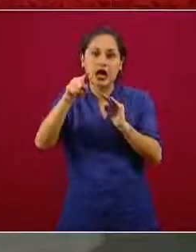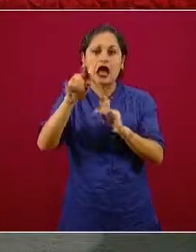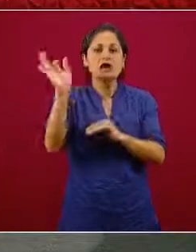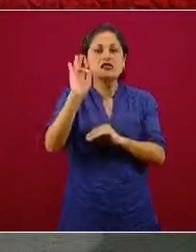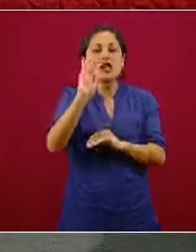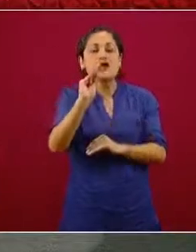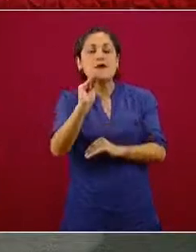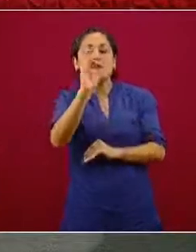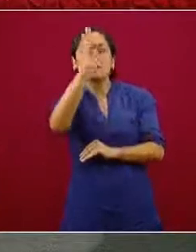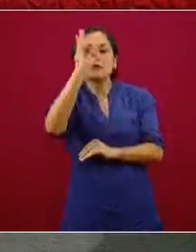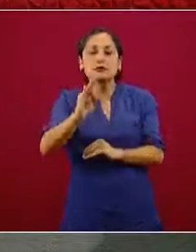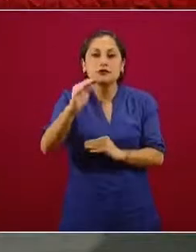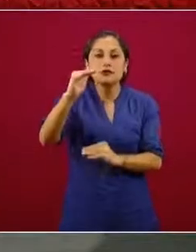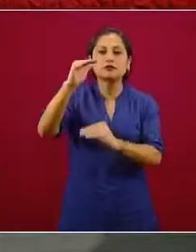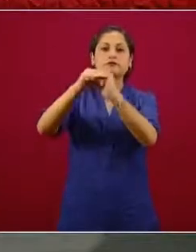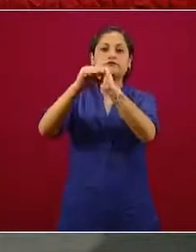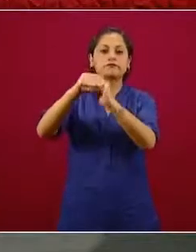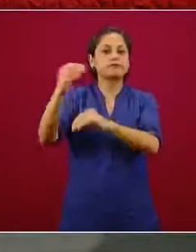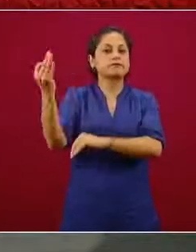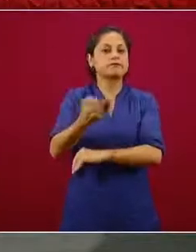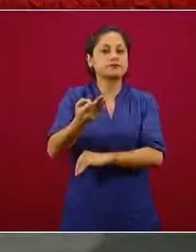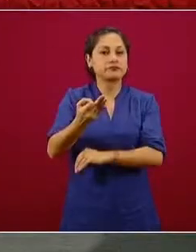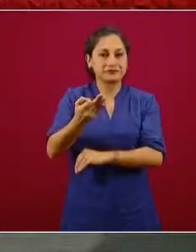la información del momento en que se hizo la predicción.